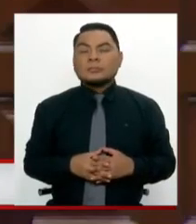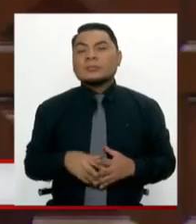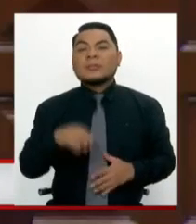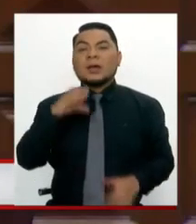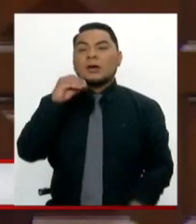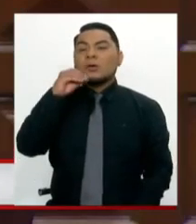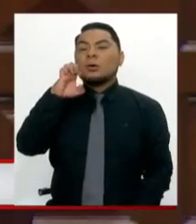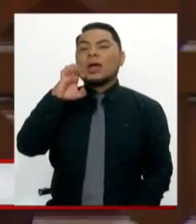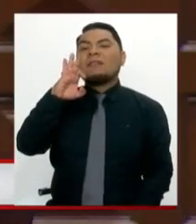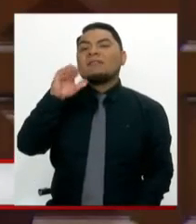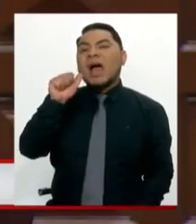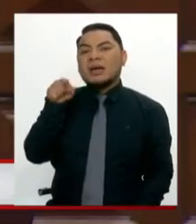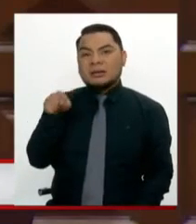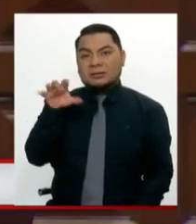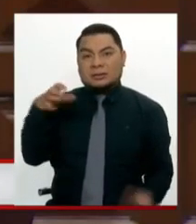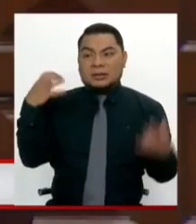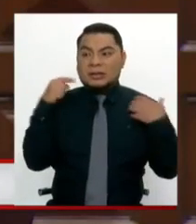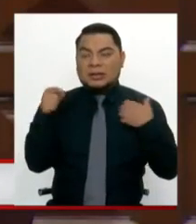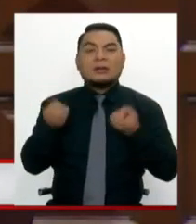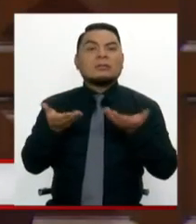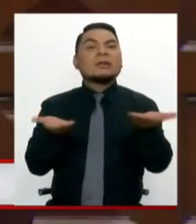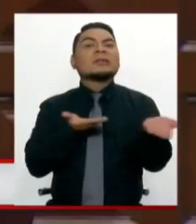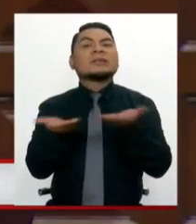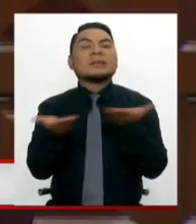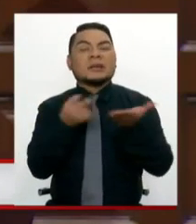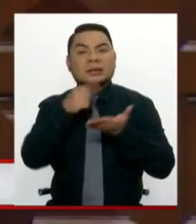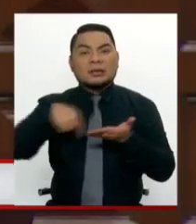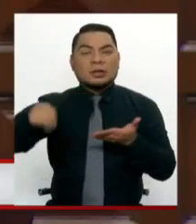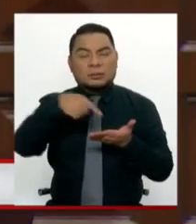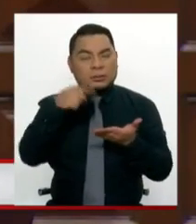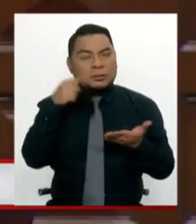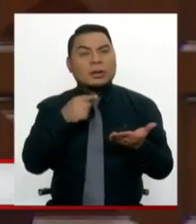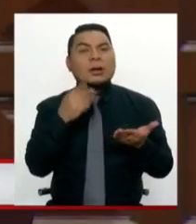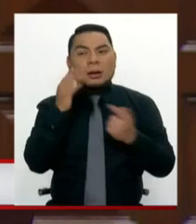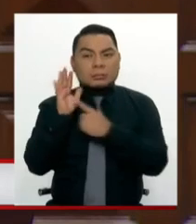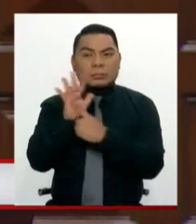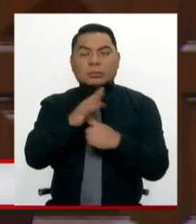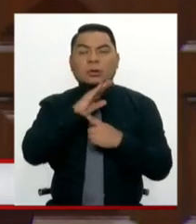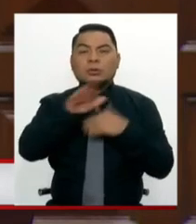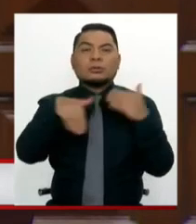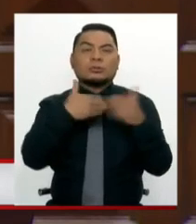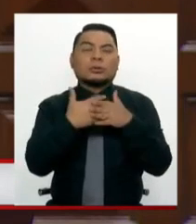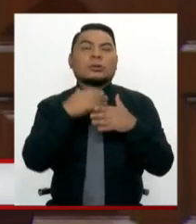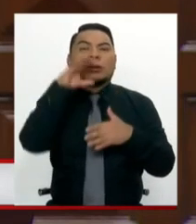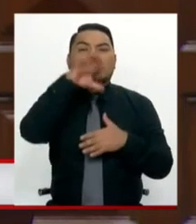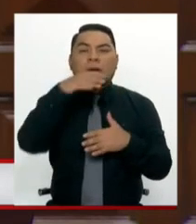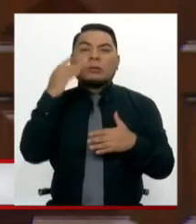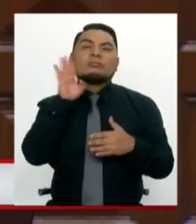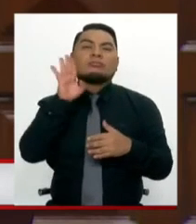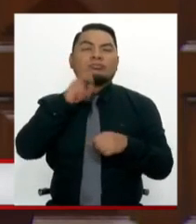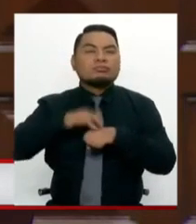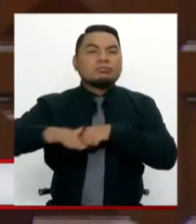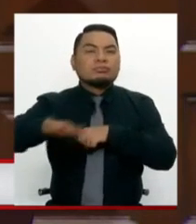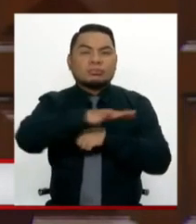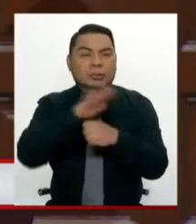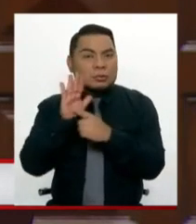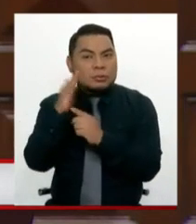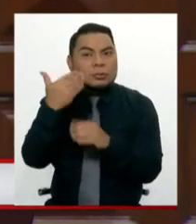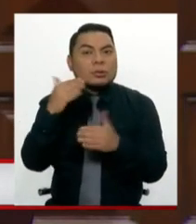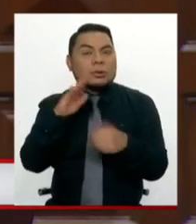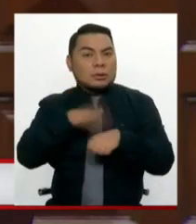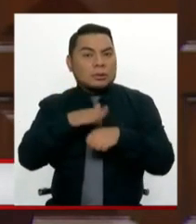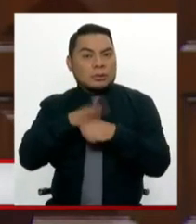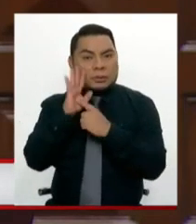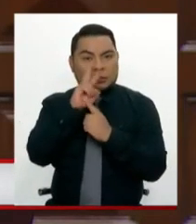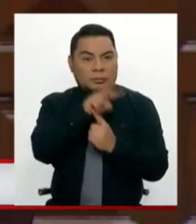OEFA ha puesto en servicio la plataforma de visualización de los niveles de los contaminantes que se miden en